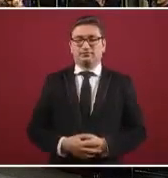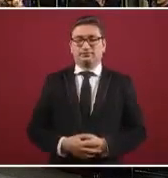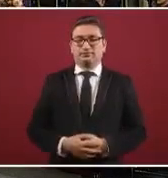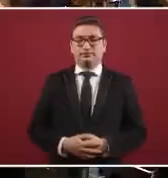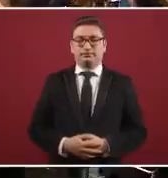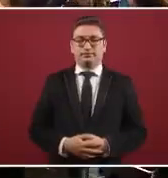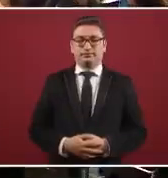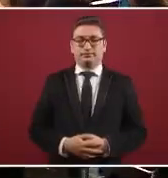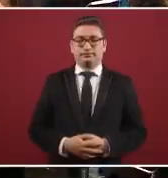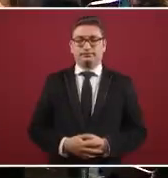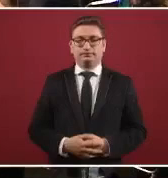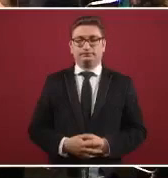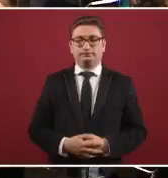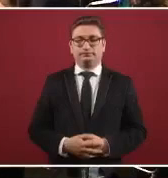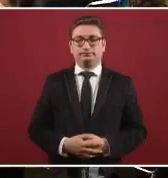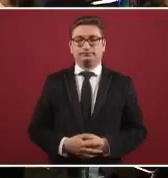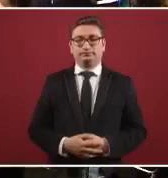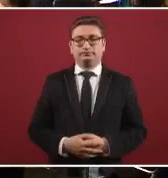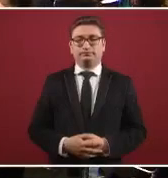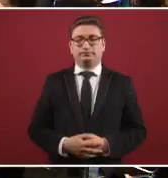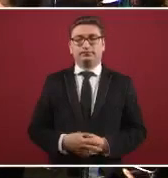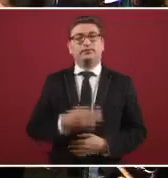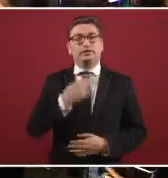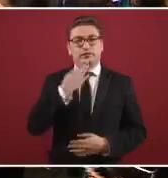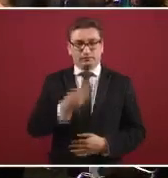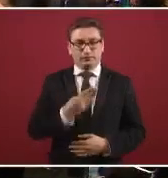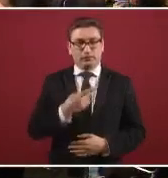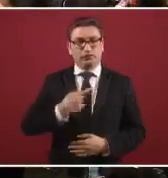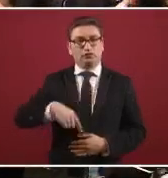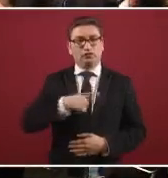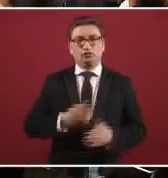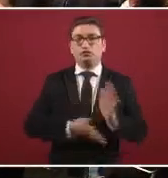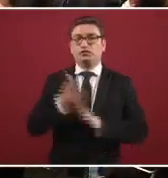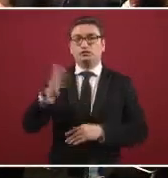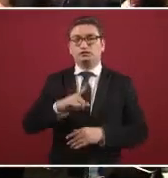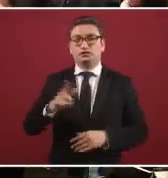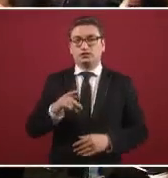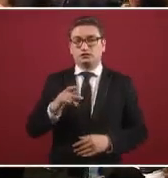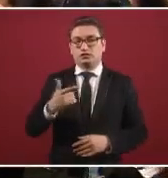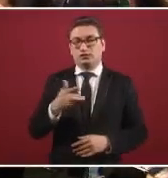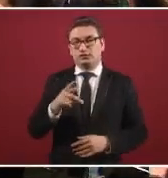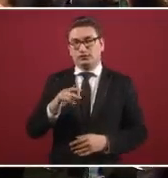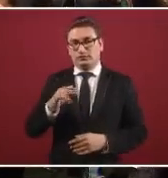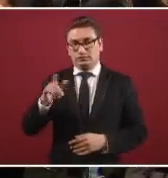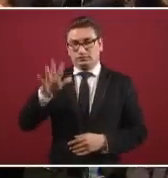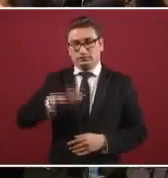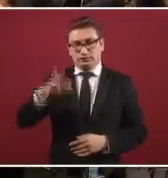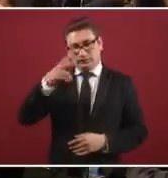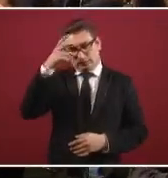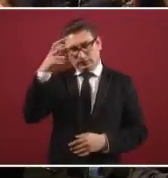Muy bien, vamos hoy a Zacualtipán, en Hidalgo.